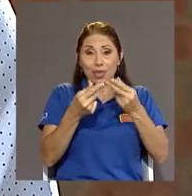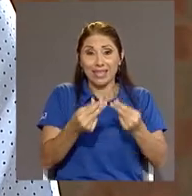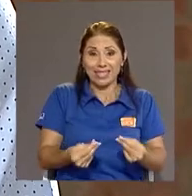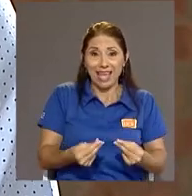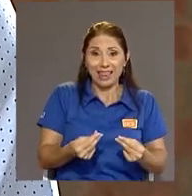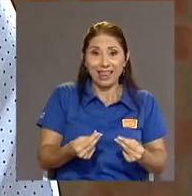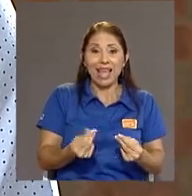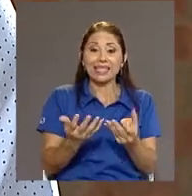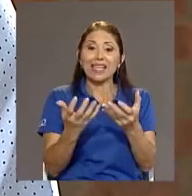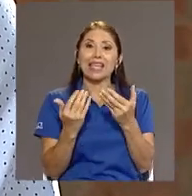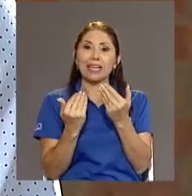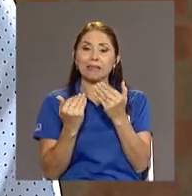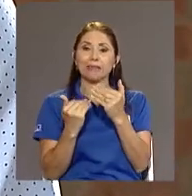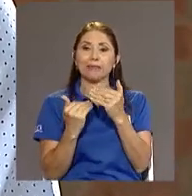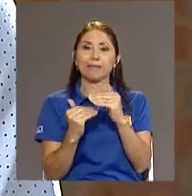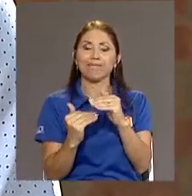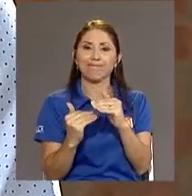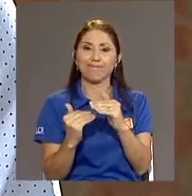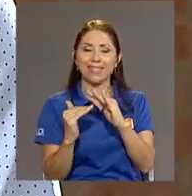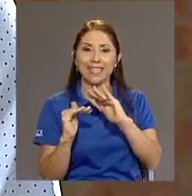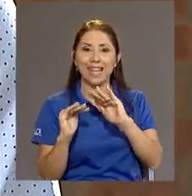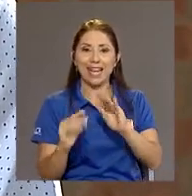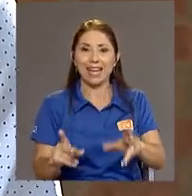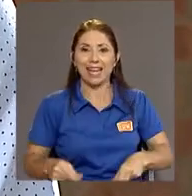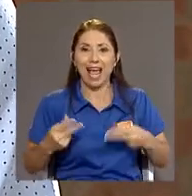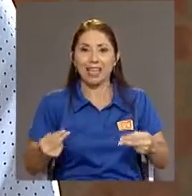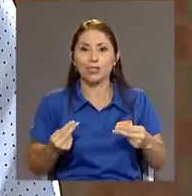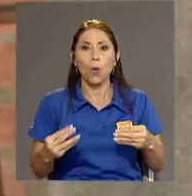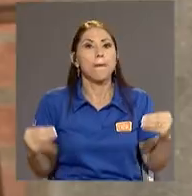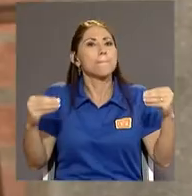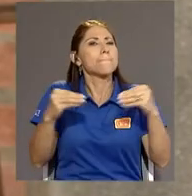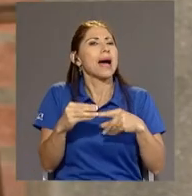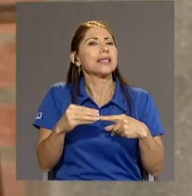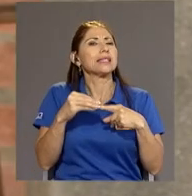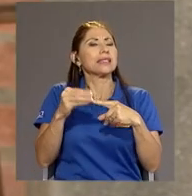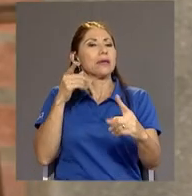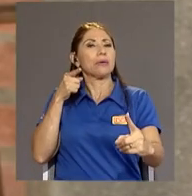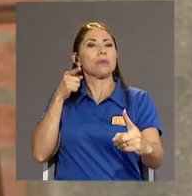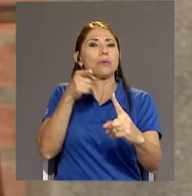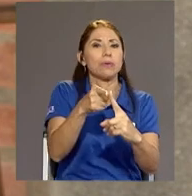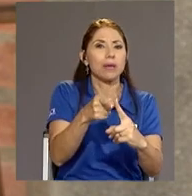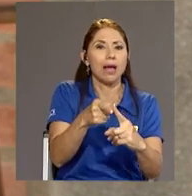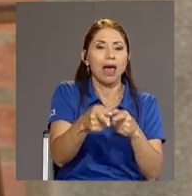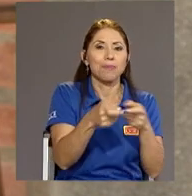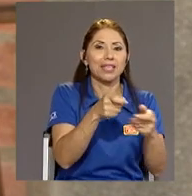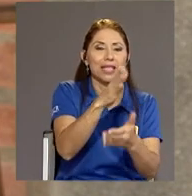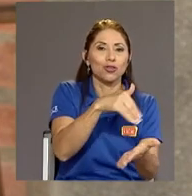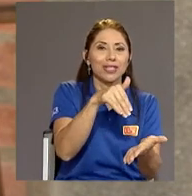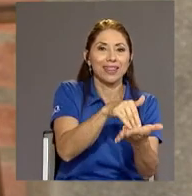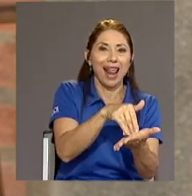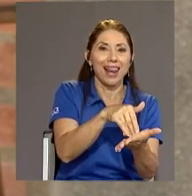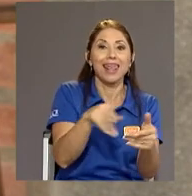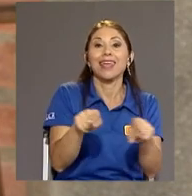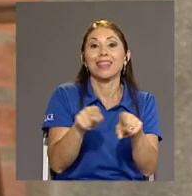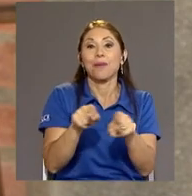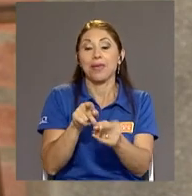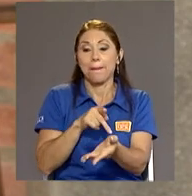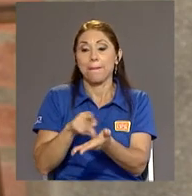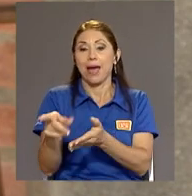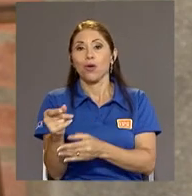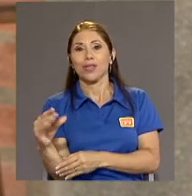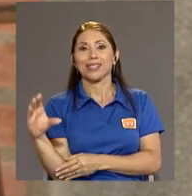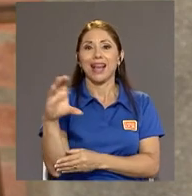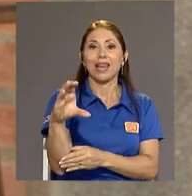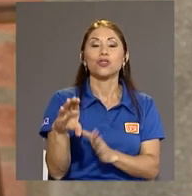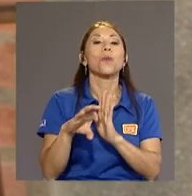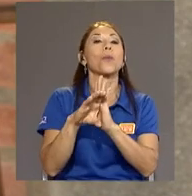el gasto va sobre todo hacia la administración central y la parte del funcionariado, los pluses principalmente. En la investigación,